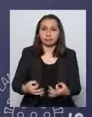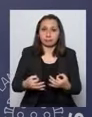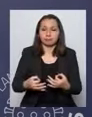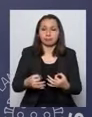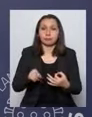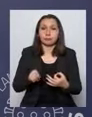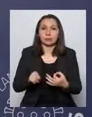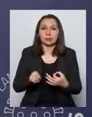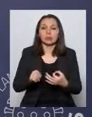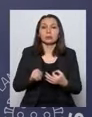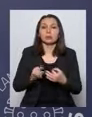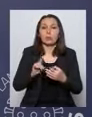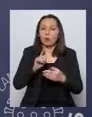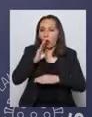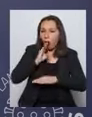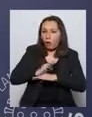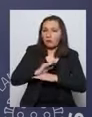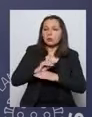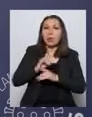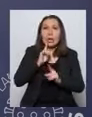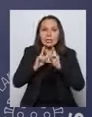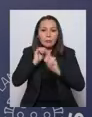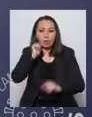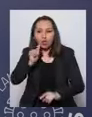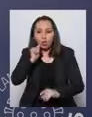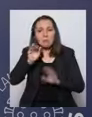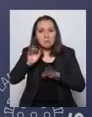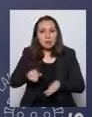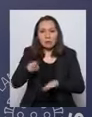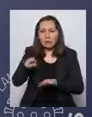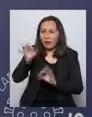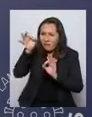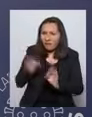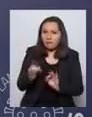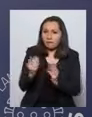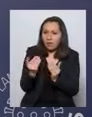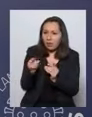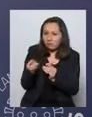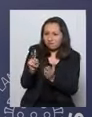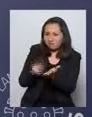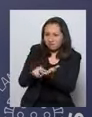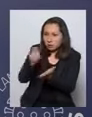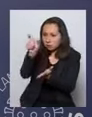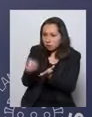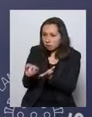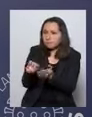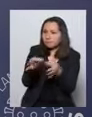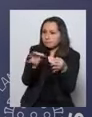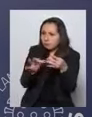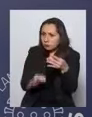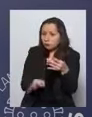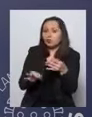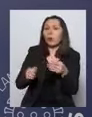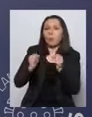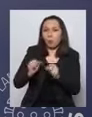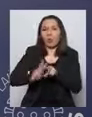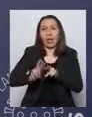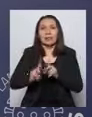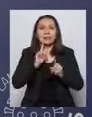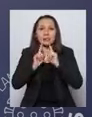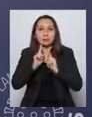se ciña la toma de exámenes a quienes realmente cumplen con las definiciones que la autoridad sanitaria